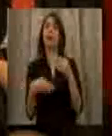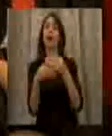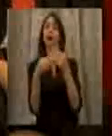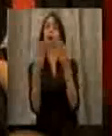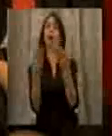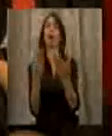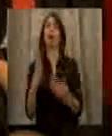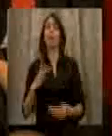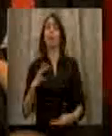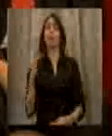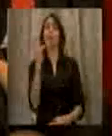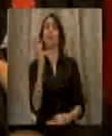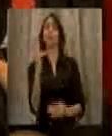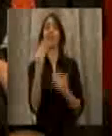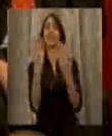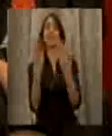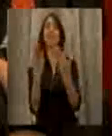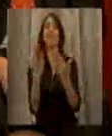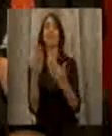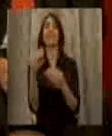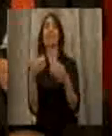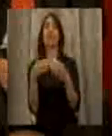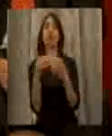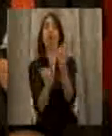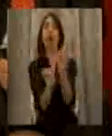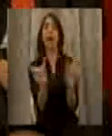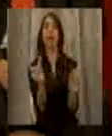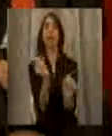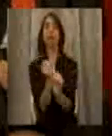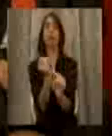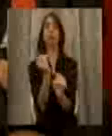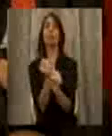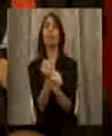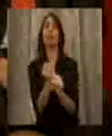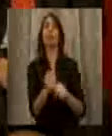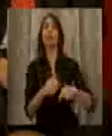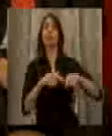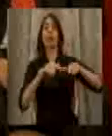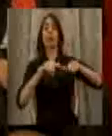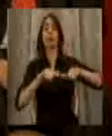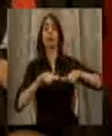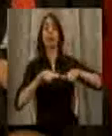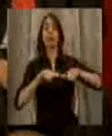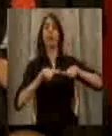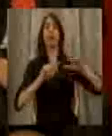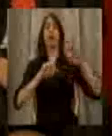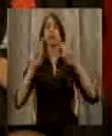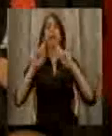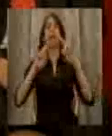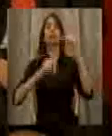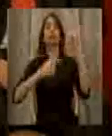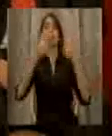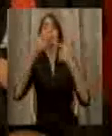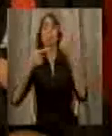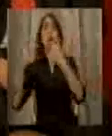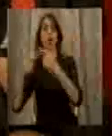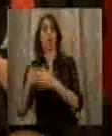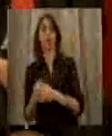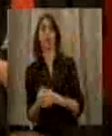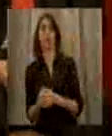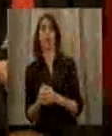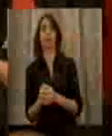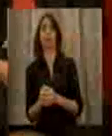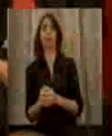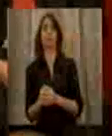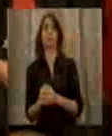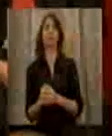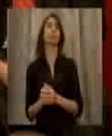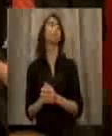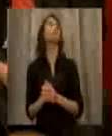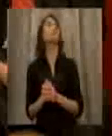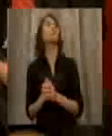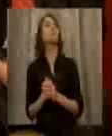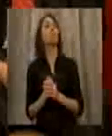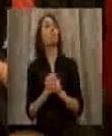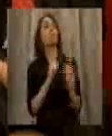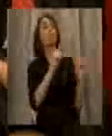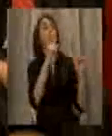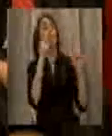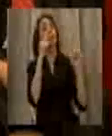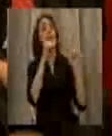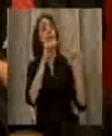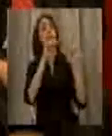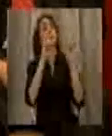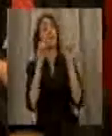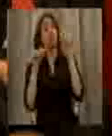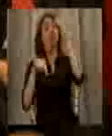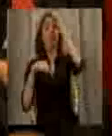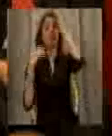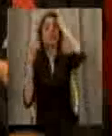felicitaciones al equipo de la División de Relaciones Políticas. Ahora, en este aspecto, este año, y mirándolo